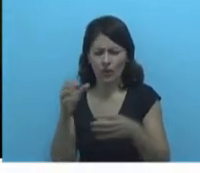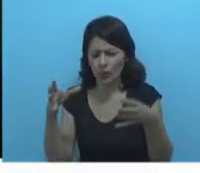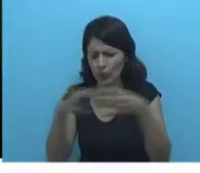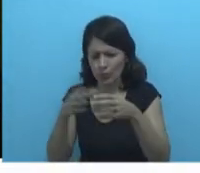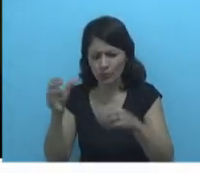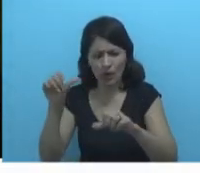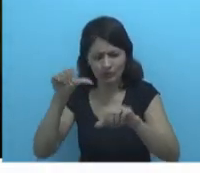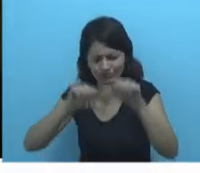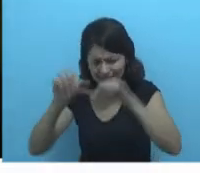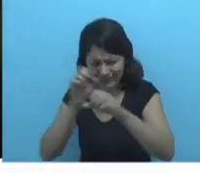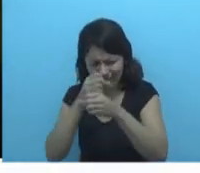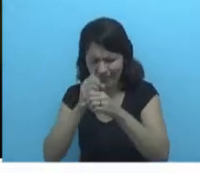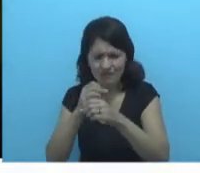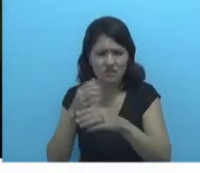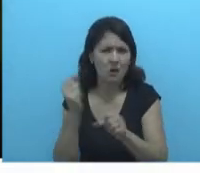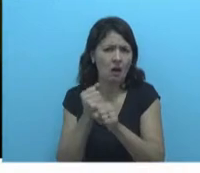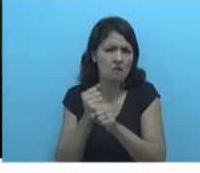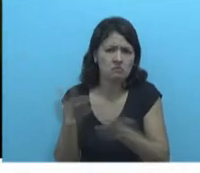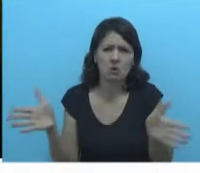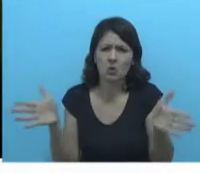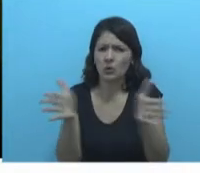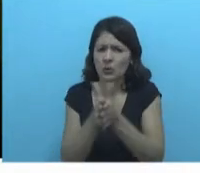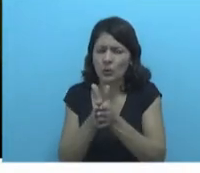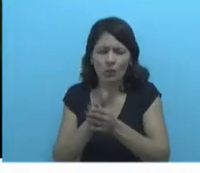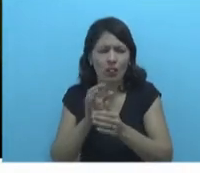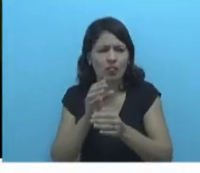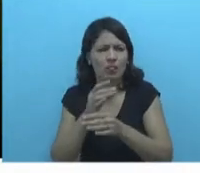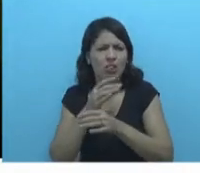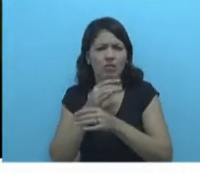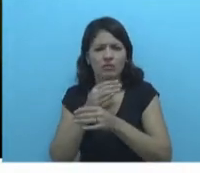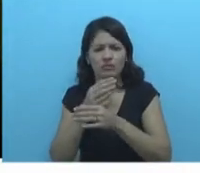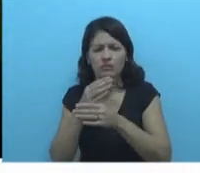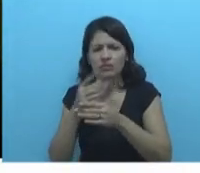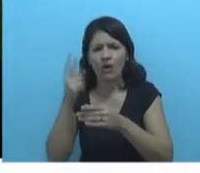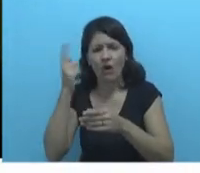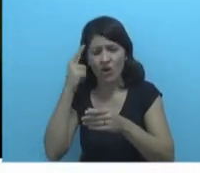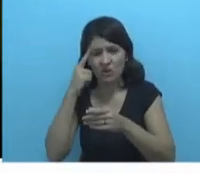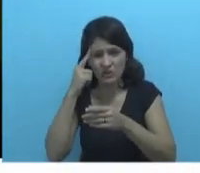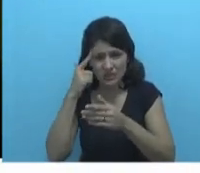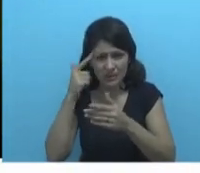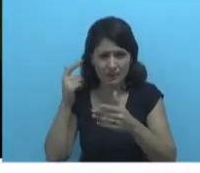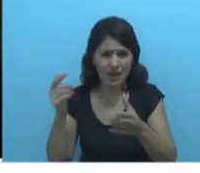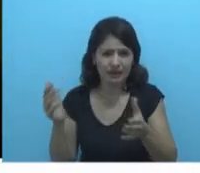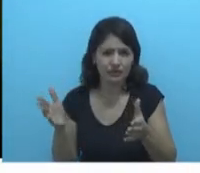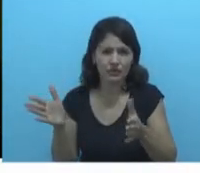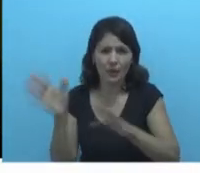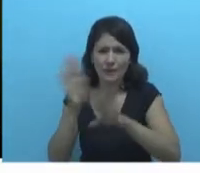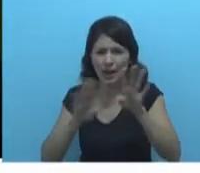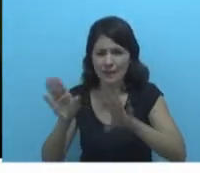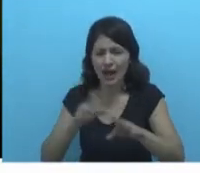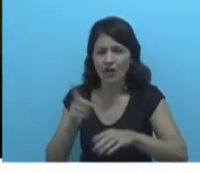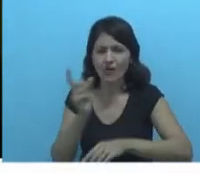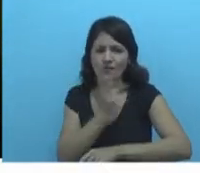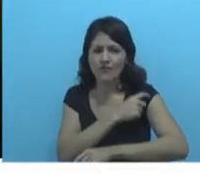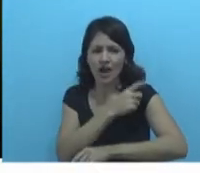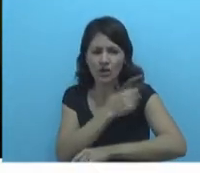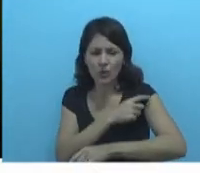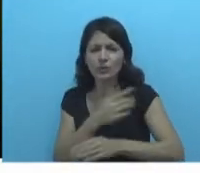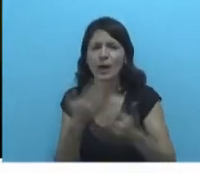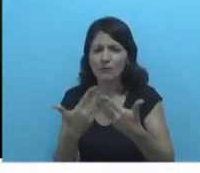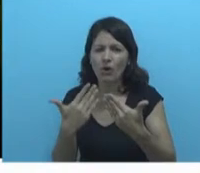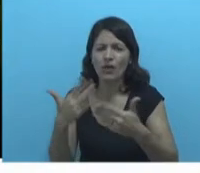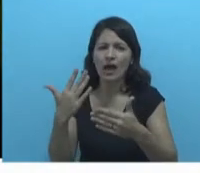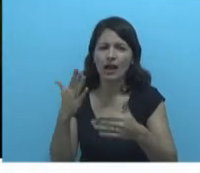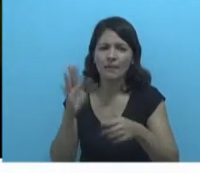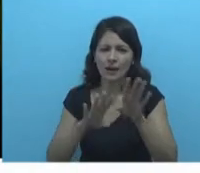científica internacional compartió una cantidad de conocimiento acumulado durante décadas para llegar a